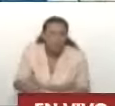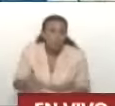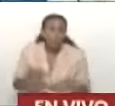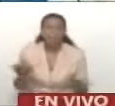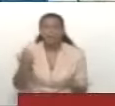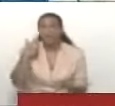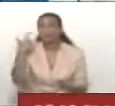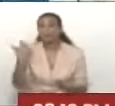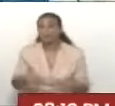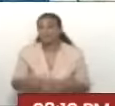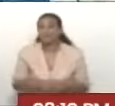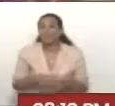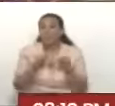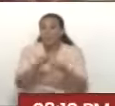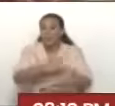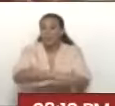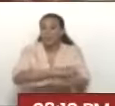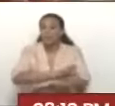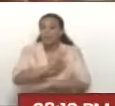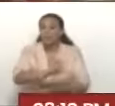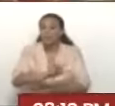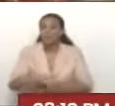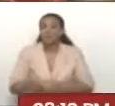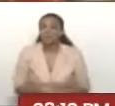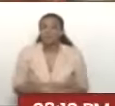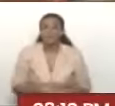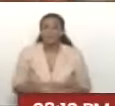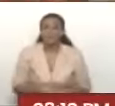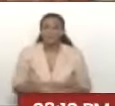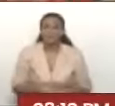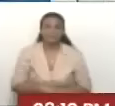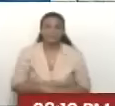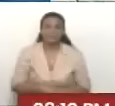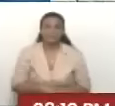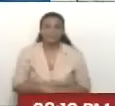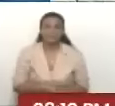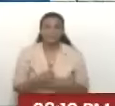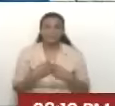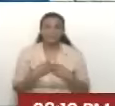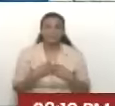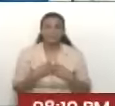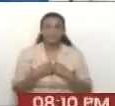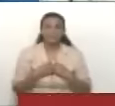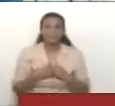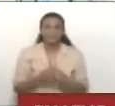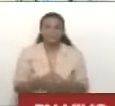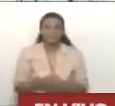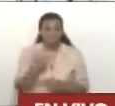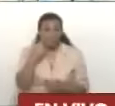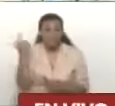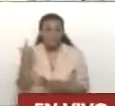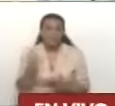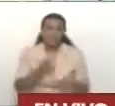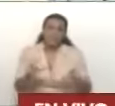aceptado todavía. ¿Qué? Esperemos. Yo me refería a Remy. Ah.